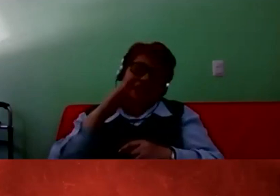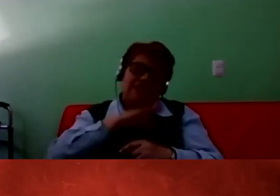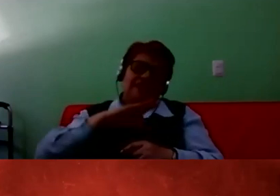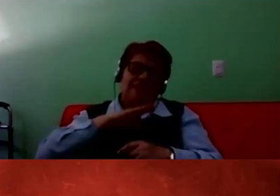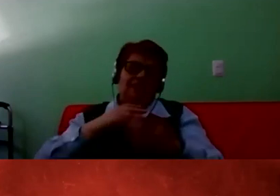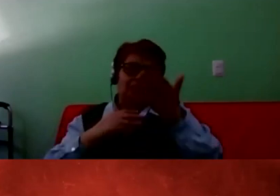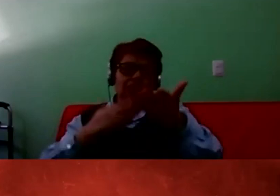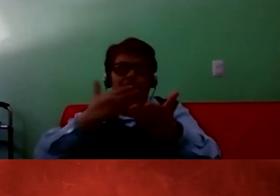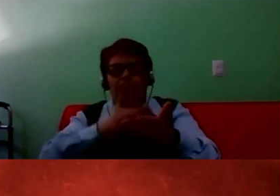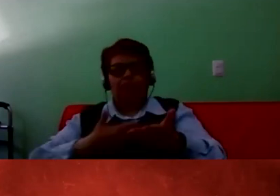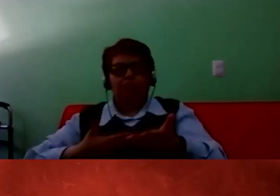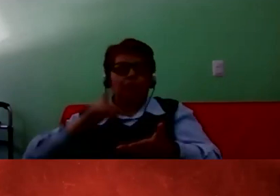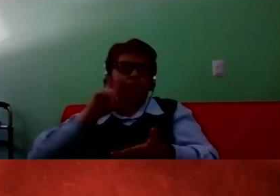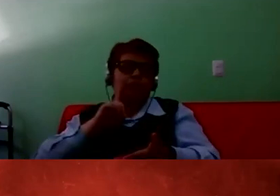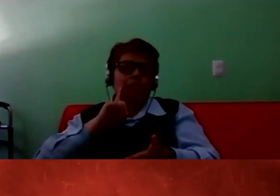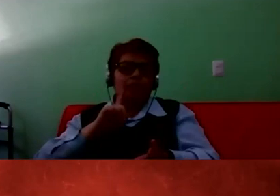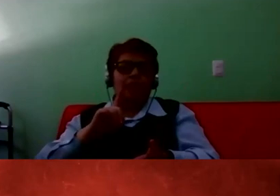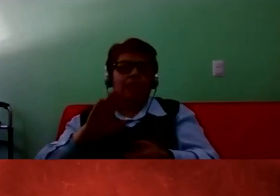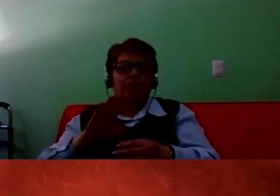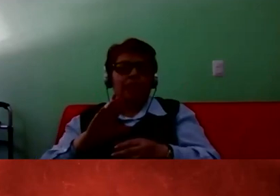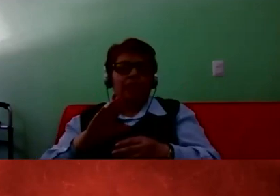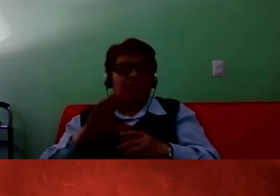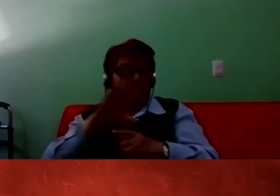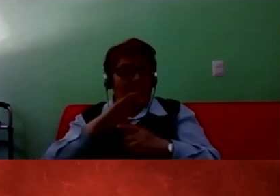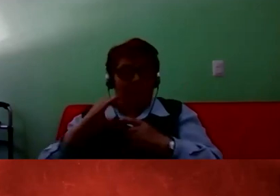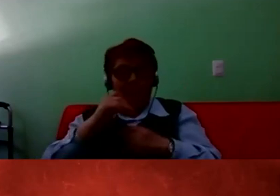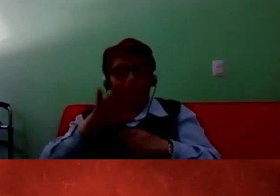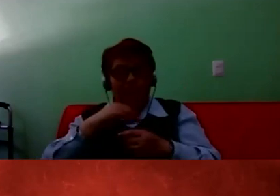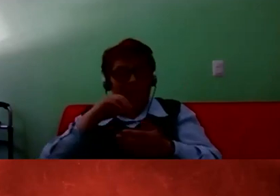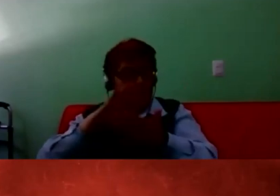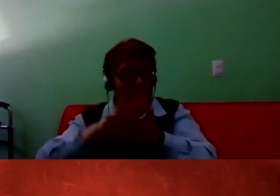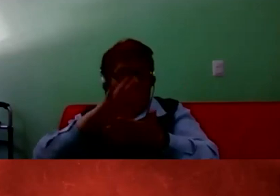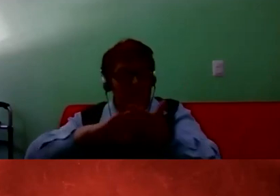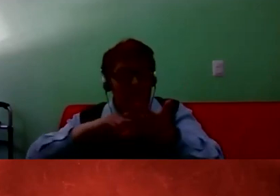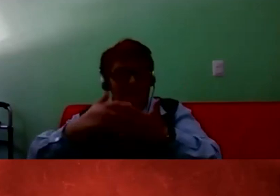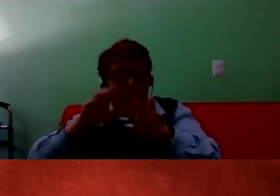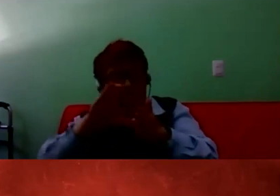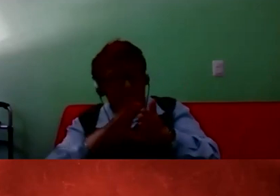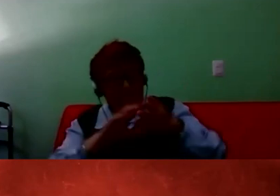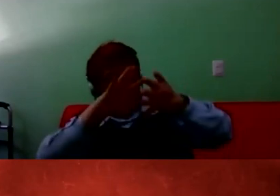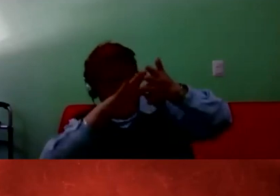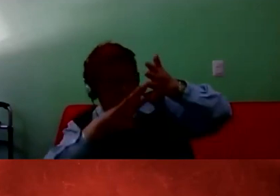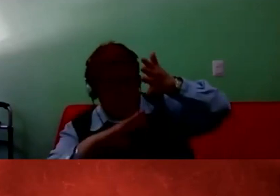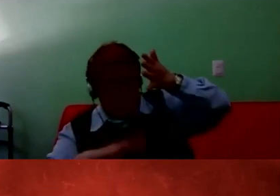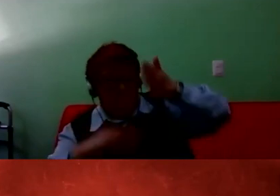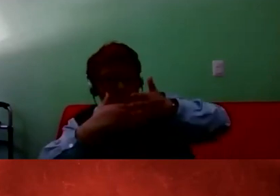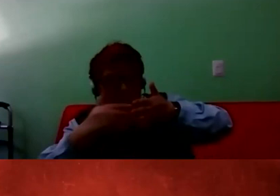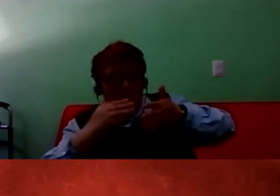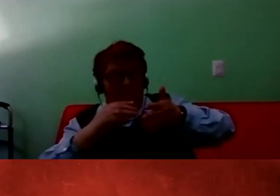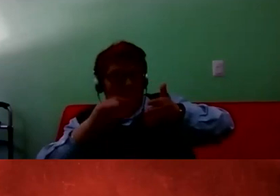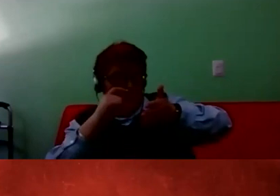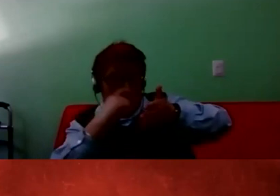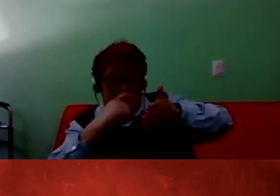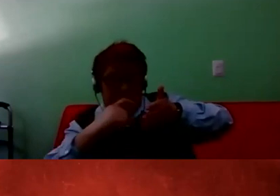diputada presidenta de esta comisión, porque sé que ha sido una agenda, un calendario de desarrollar distintas